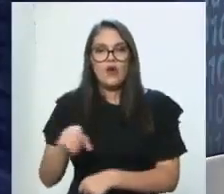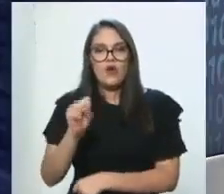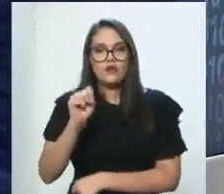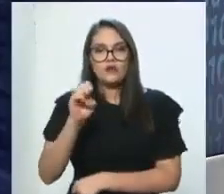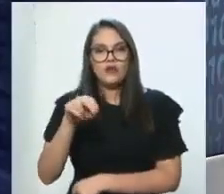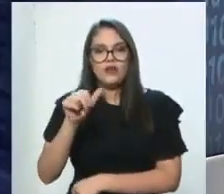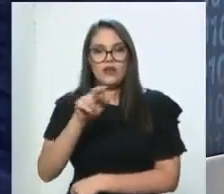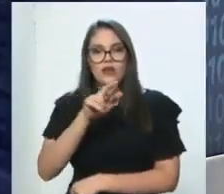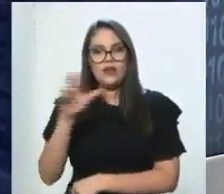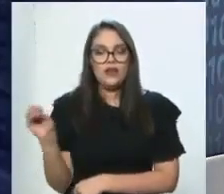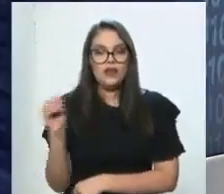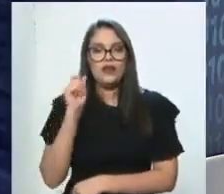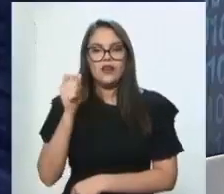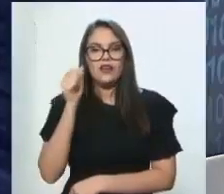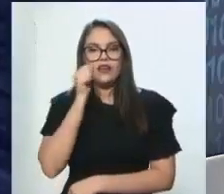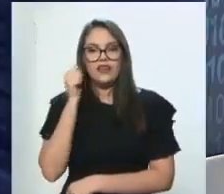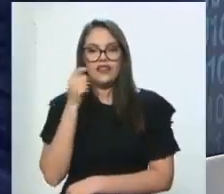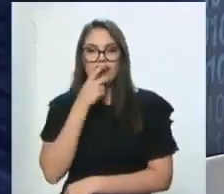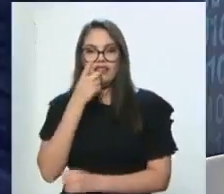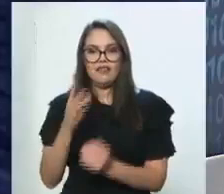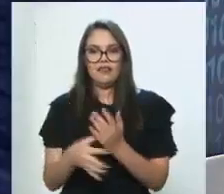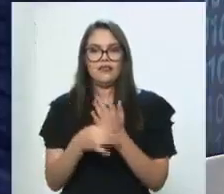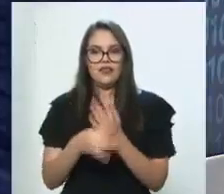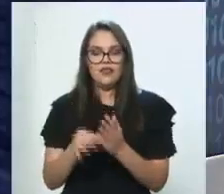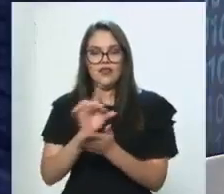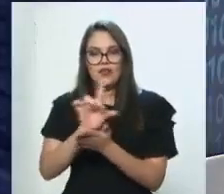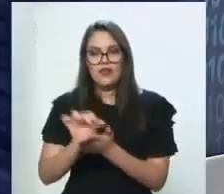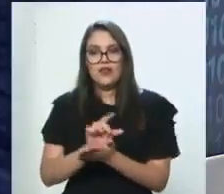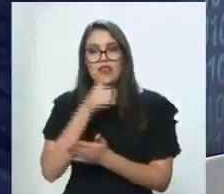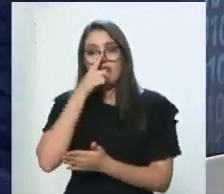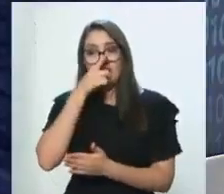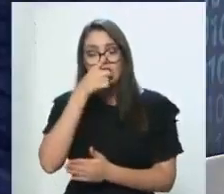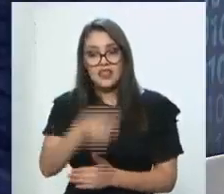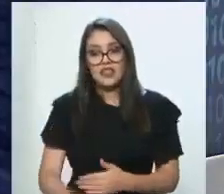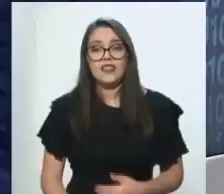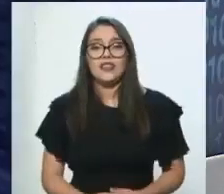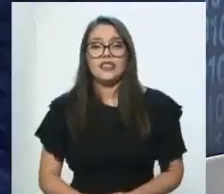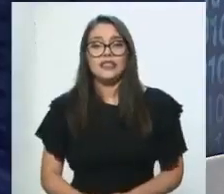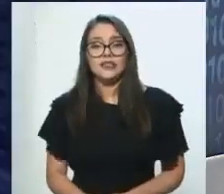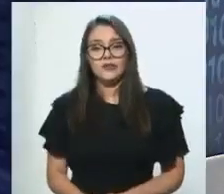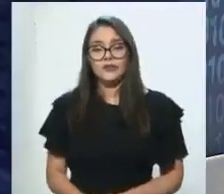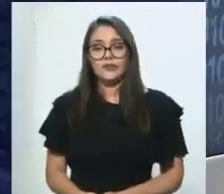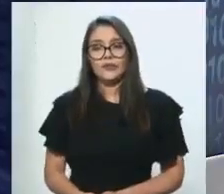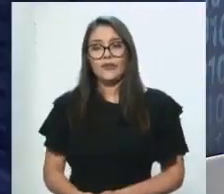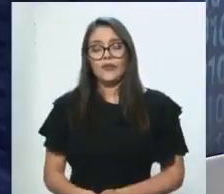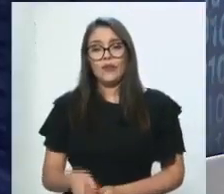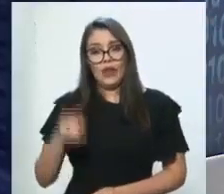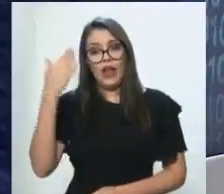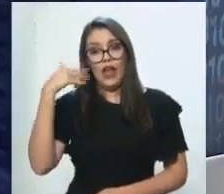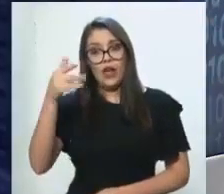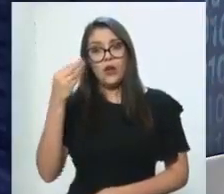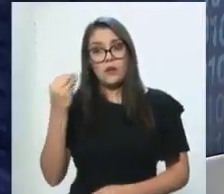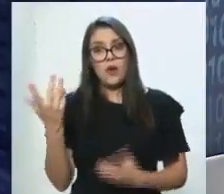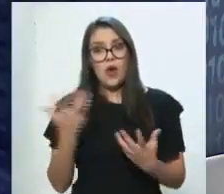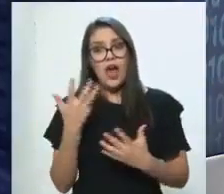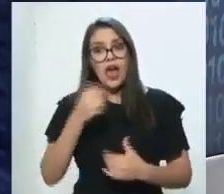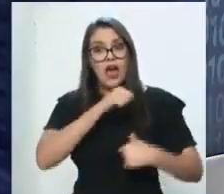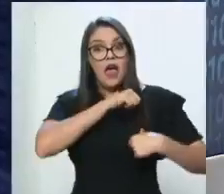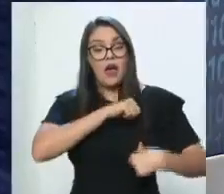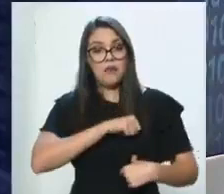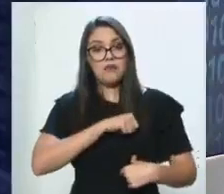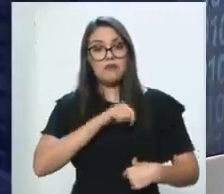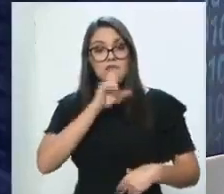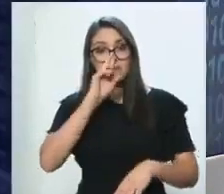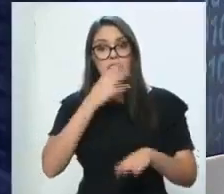rector de la UNAM y secretario de Salud durante la administración de Peña Nieto, que hay que decirlo, en su gestión se detectaron irregularidades